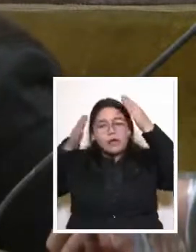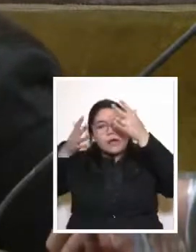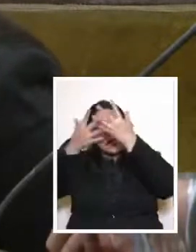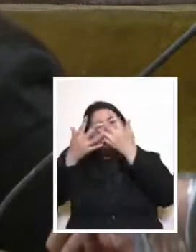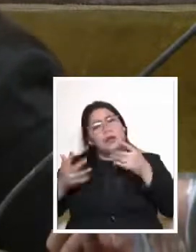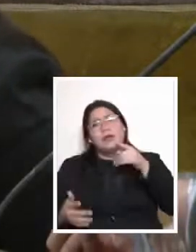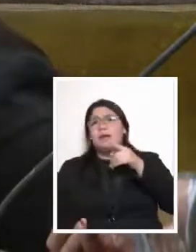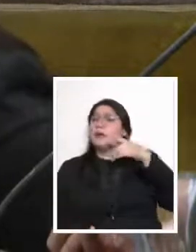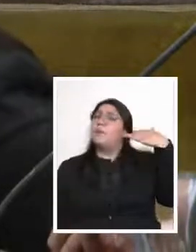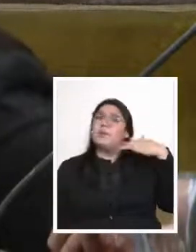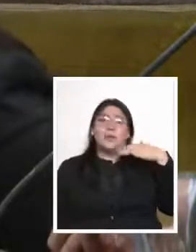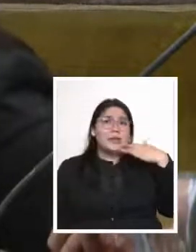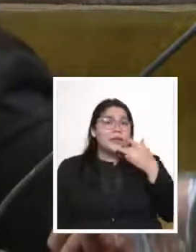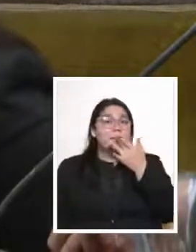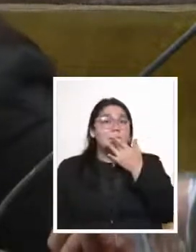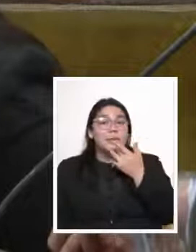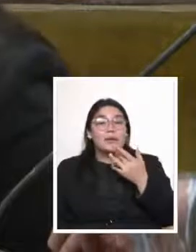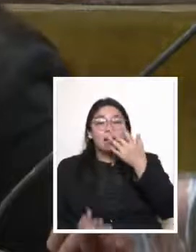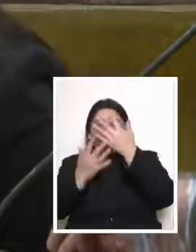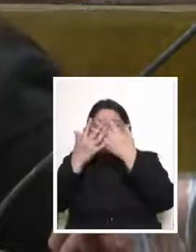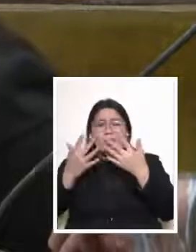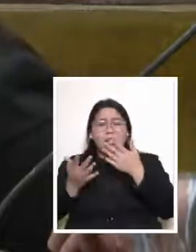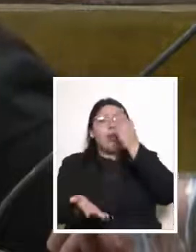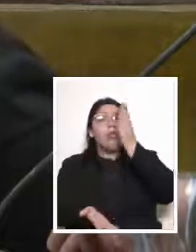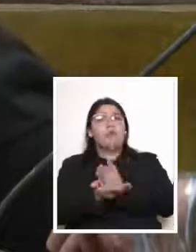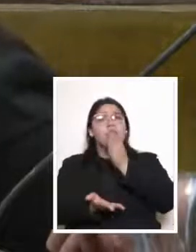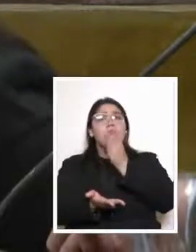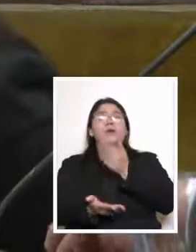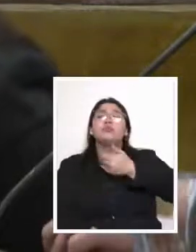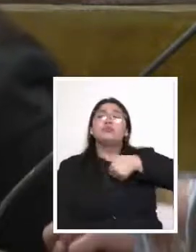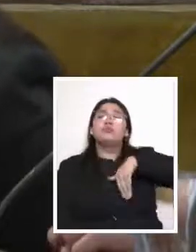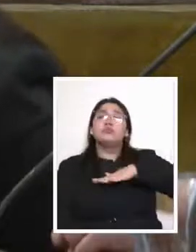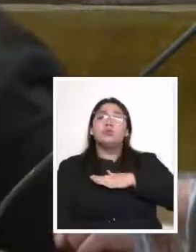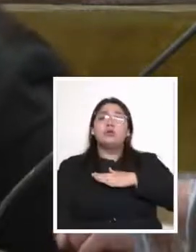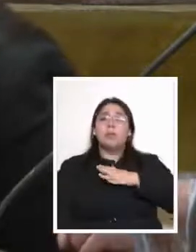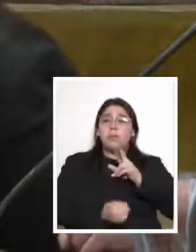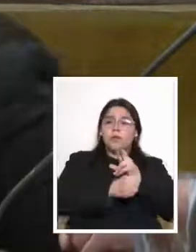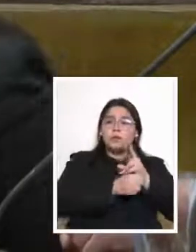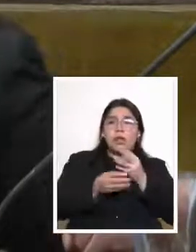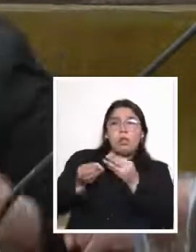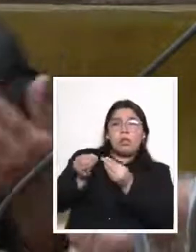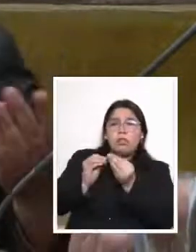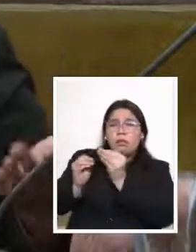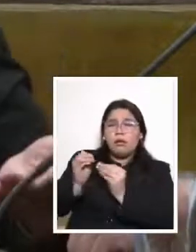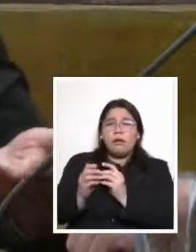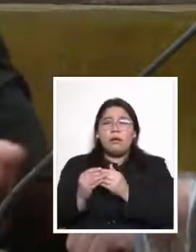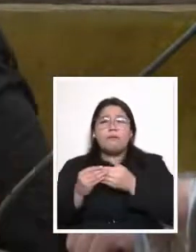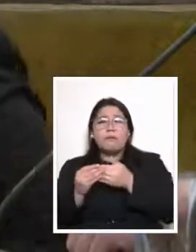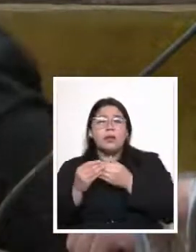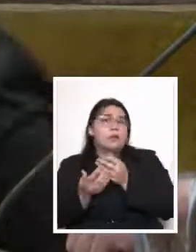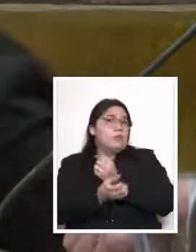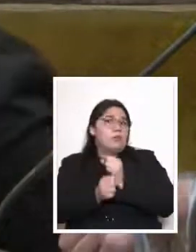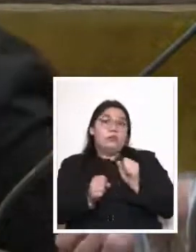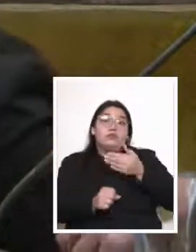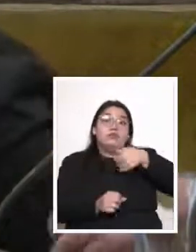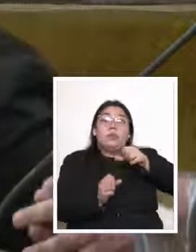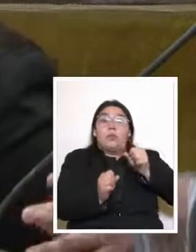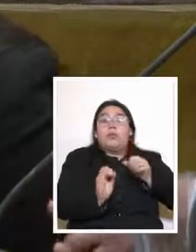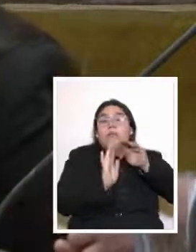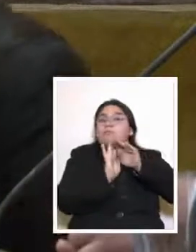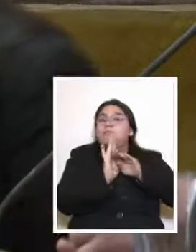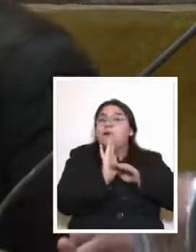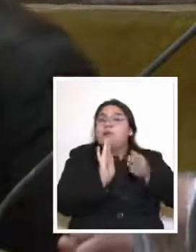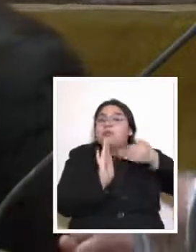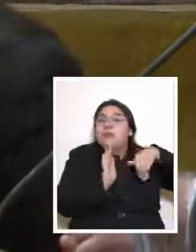clave, porque el currículum es muy rígido, nosotros no lo podemos cambiar como profesores. Claro, existe la posibilidad de crear planes propios, programas propios, pero